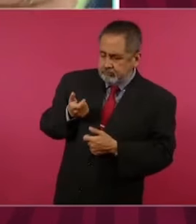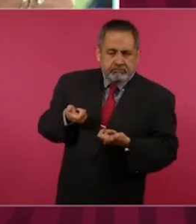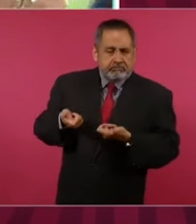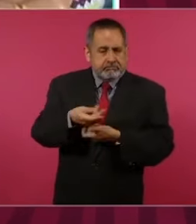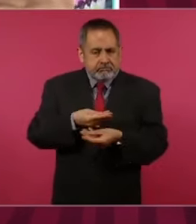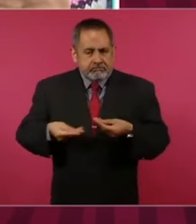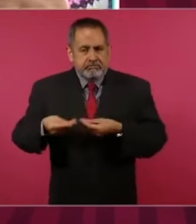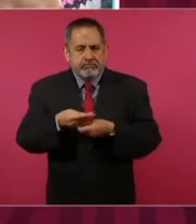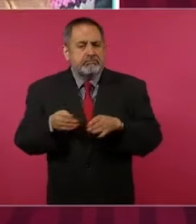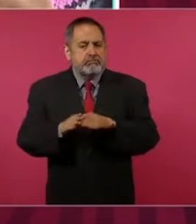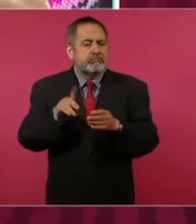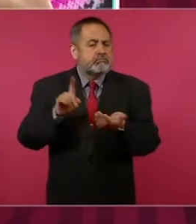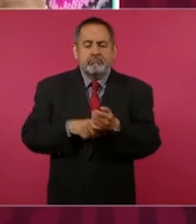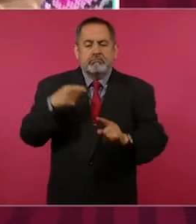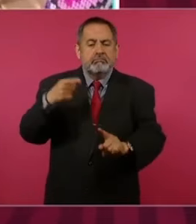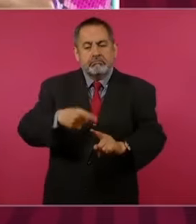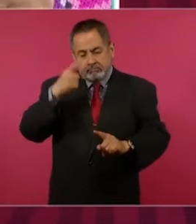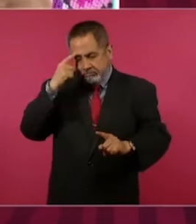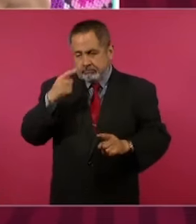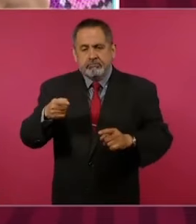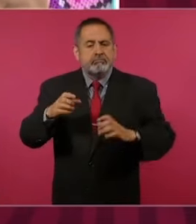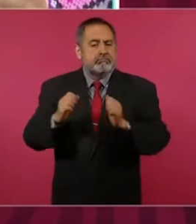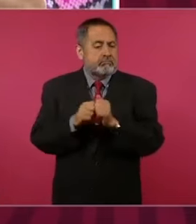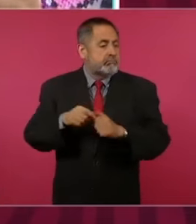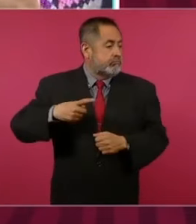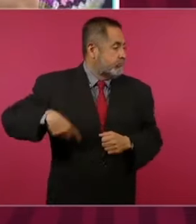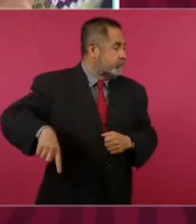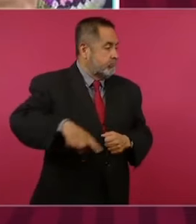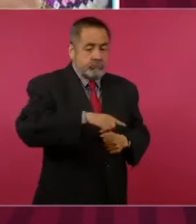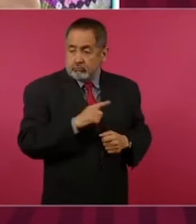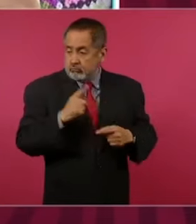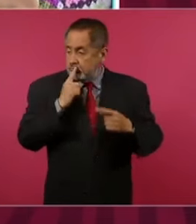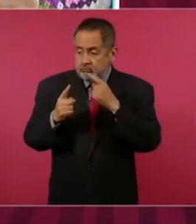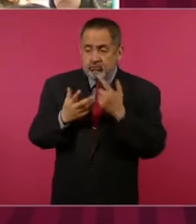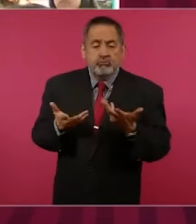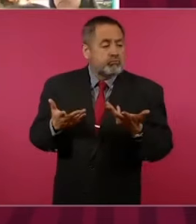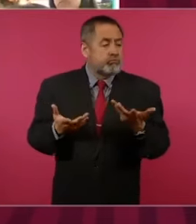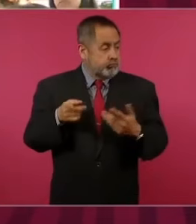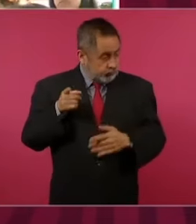manera directa a través de las y los ciudadanos este